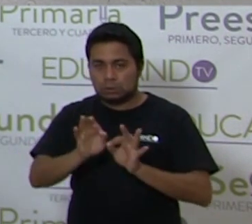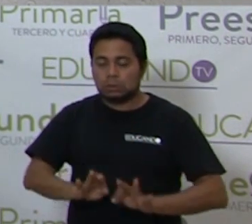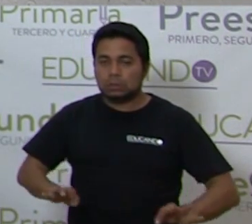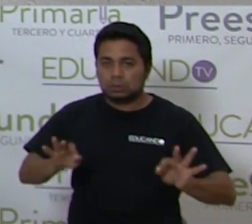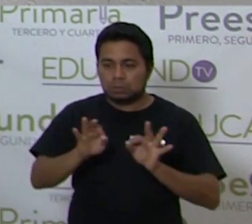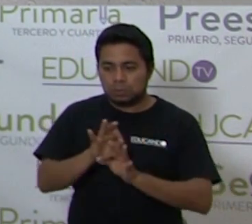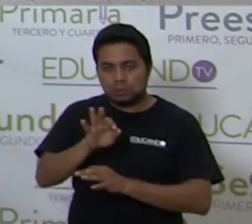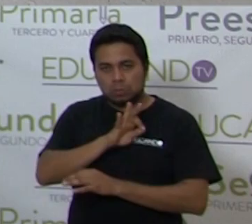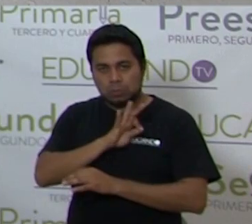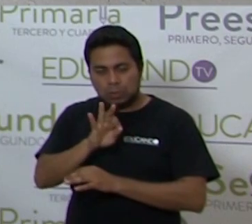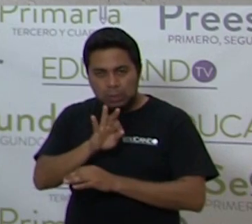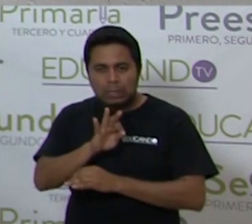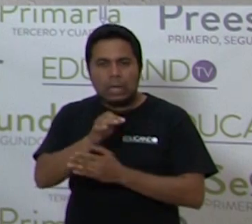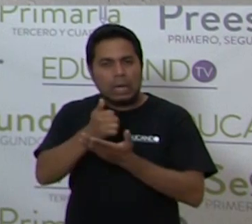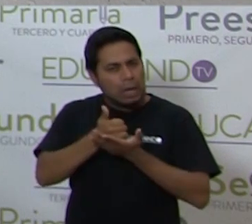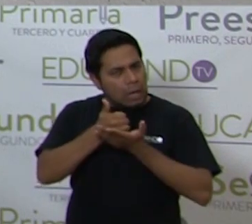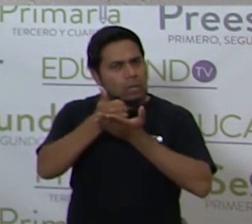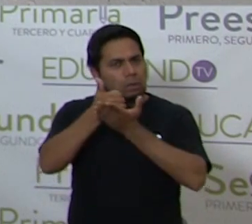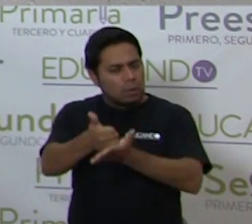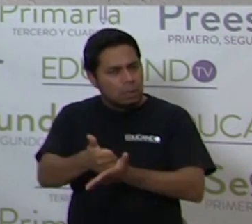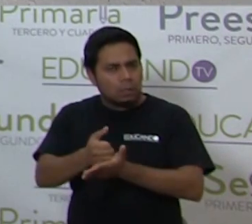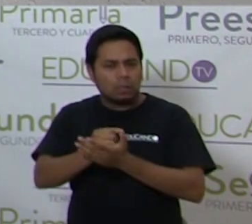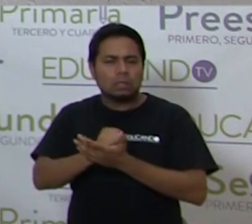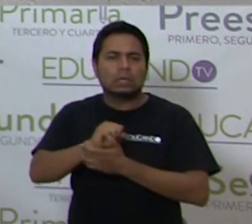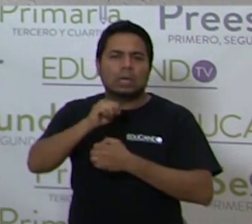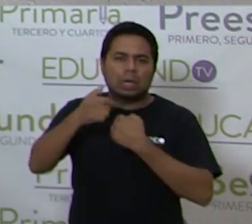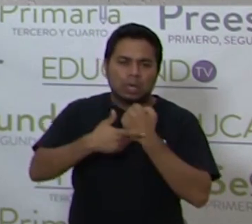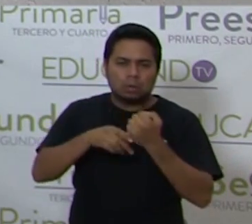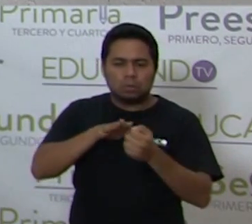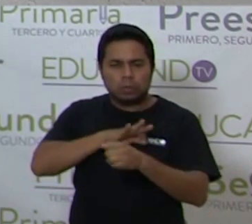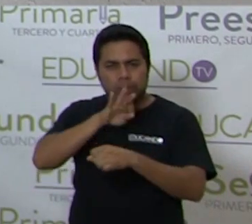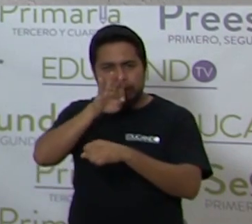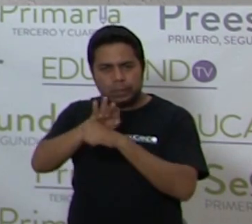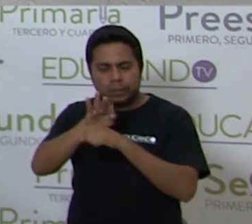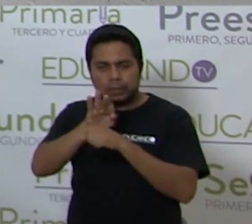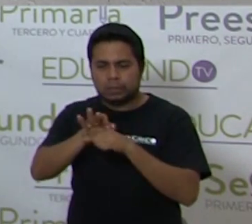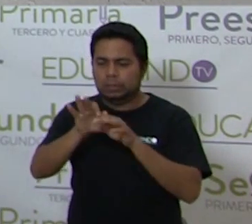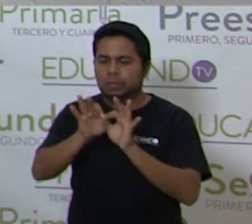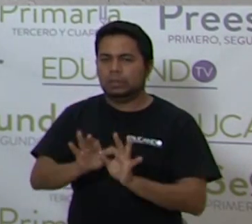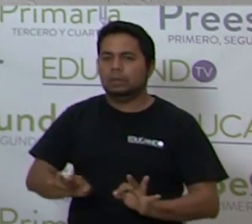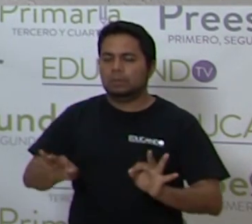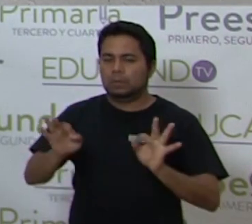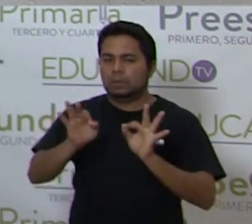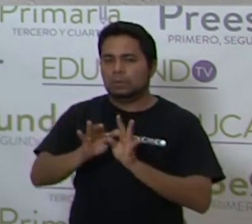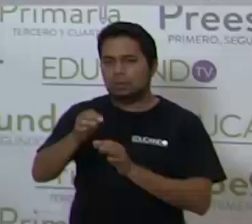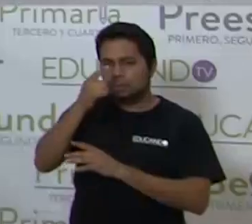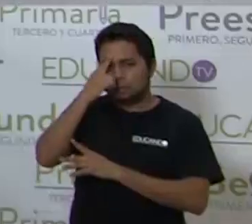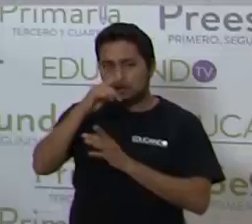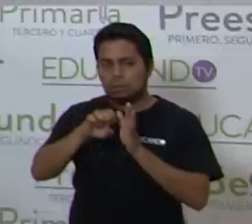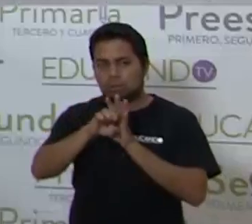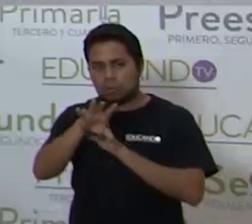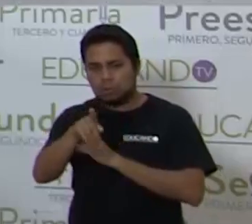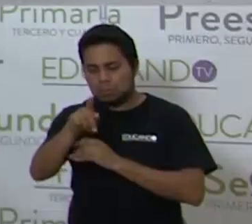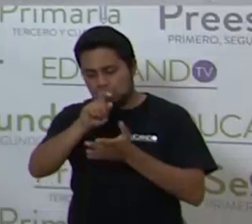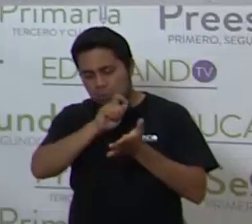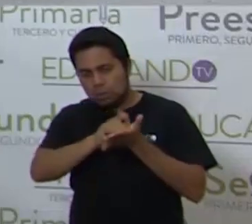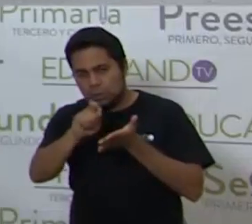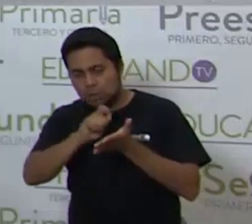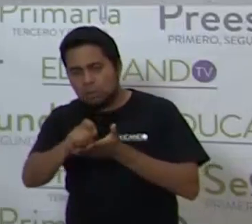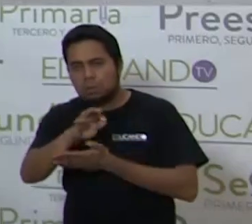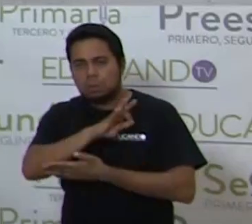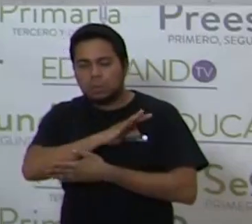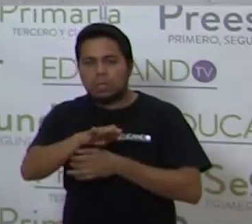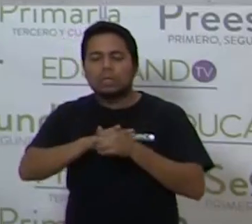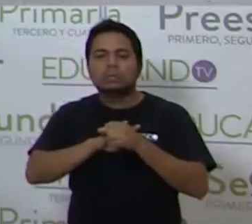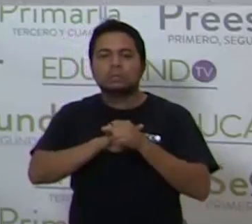un acompañamiento o un acompañante muy latente e importante al momento de poder escribir todas